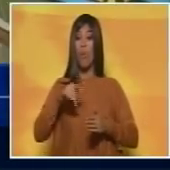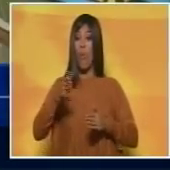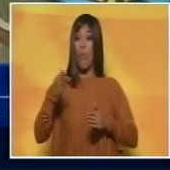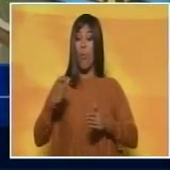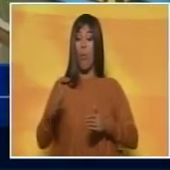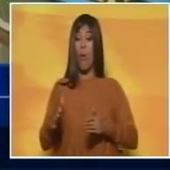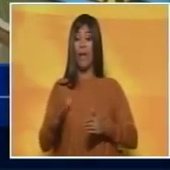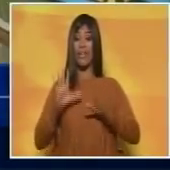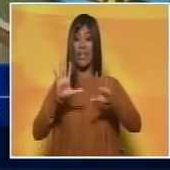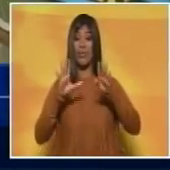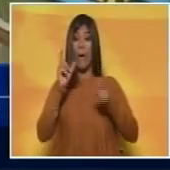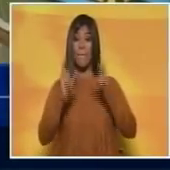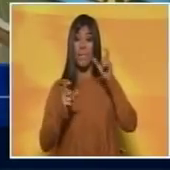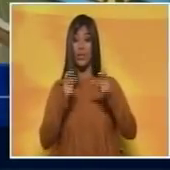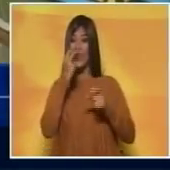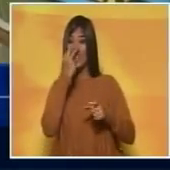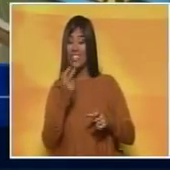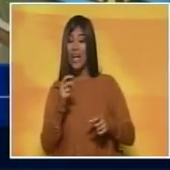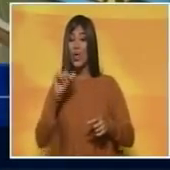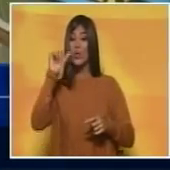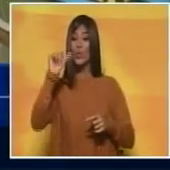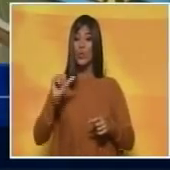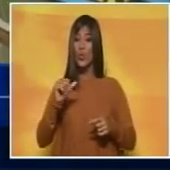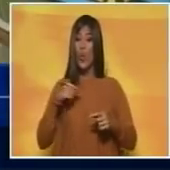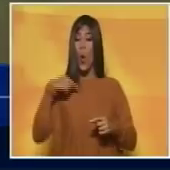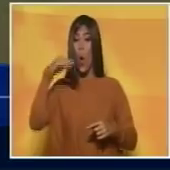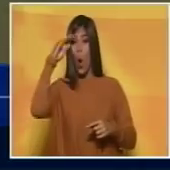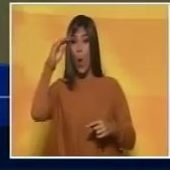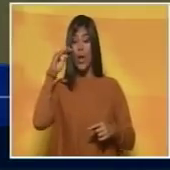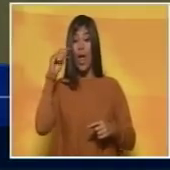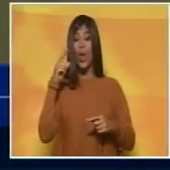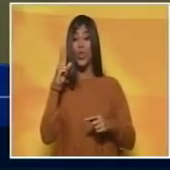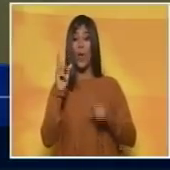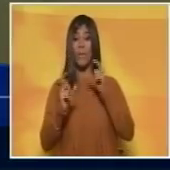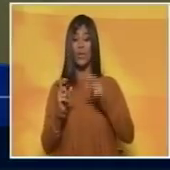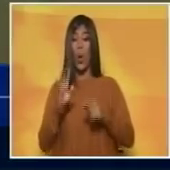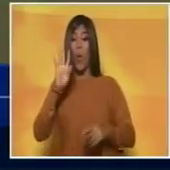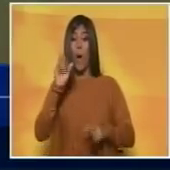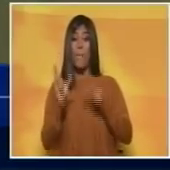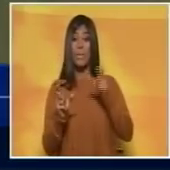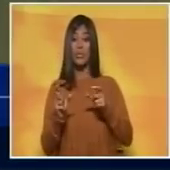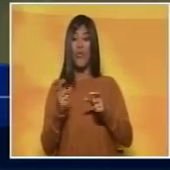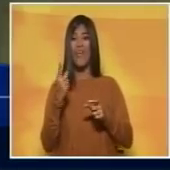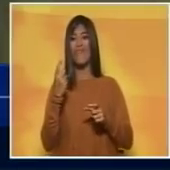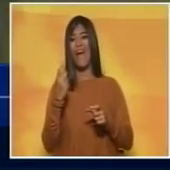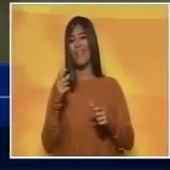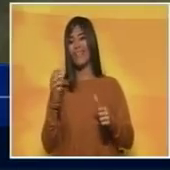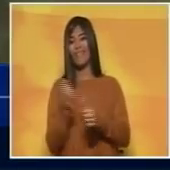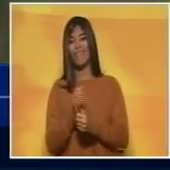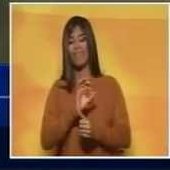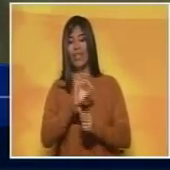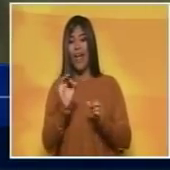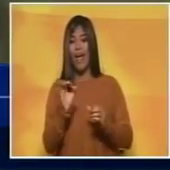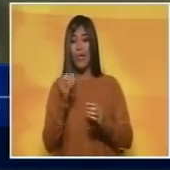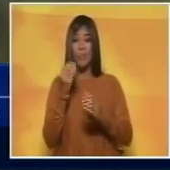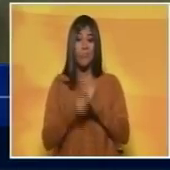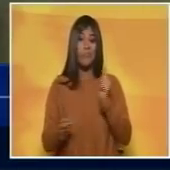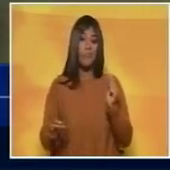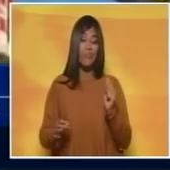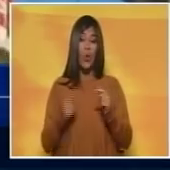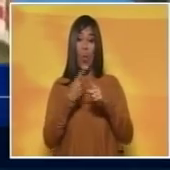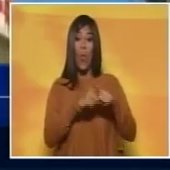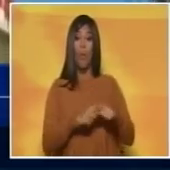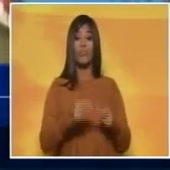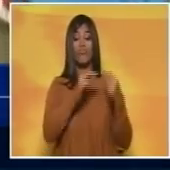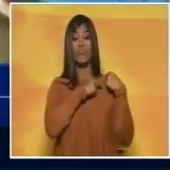menos 19 turistas surcoreanos y un tripulante. 4 personas aún permanecen desaparecidas según el conteo de las autoridades.